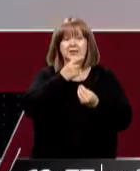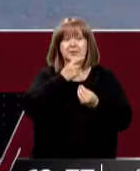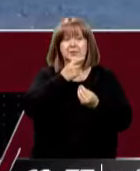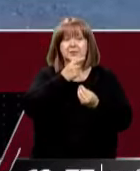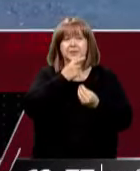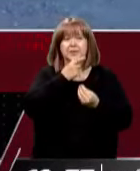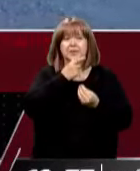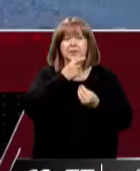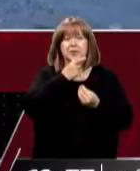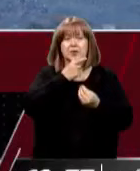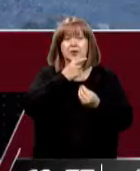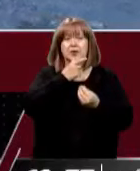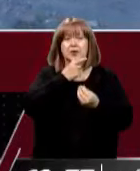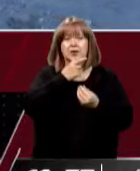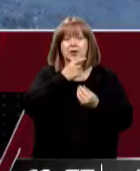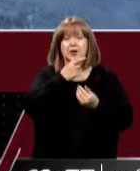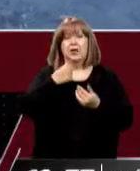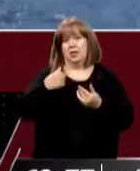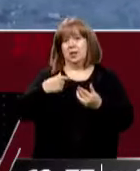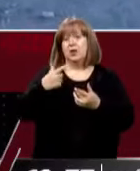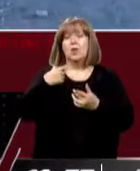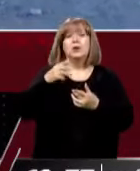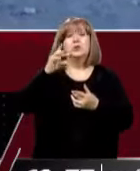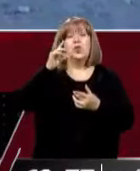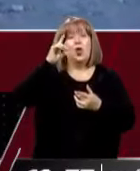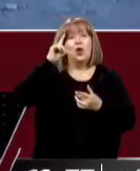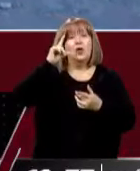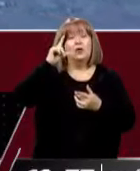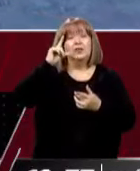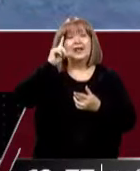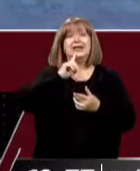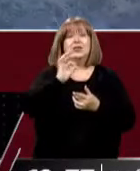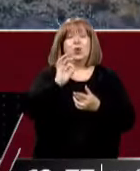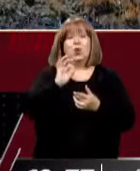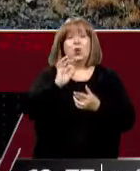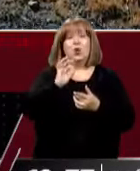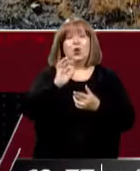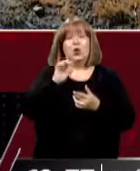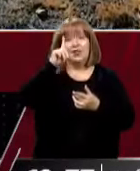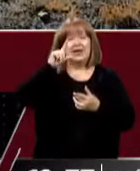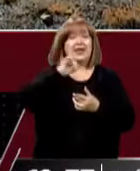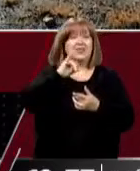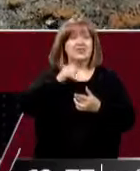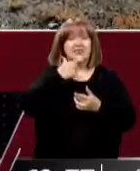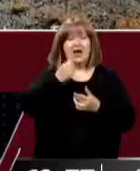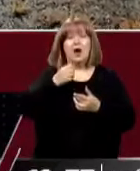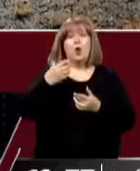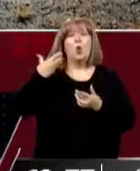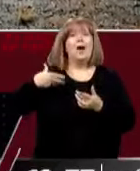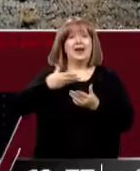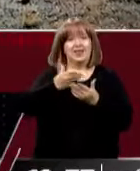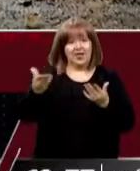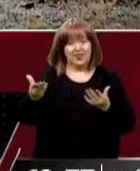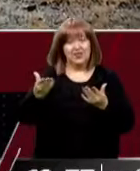por los organismos internacionales, y obviamente nosotros hoy hemos tenido una reunión con nuestros abogados, porque en estos días vamos a hacer las presentaciones